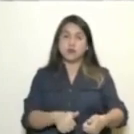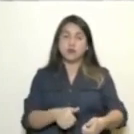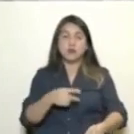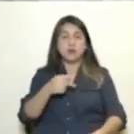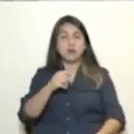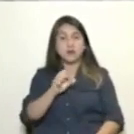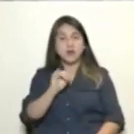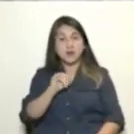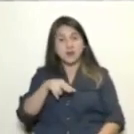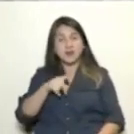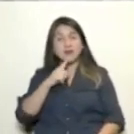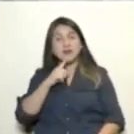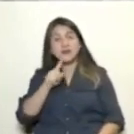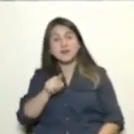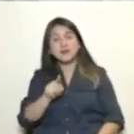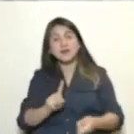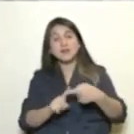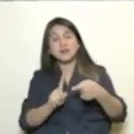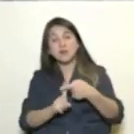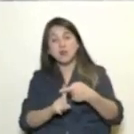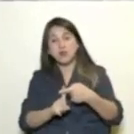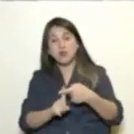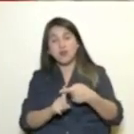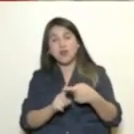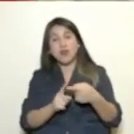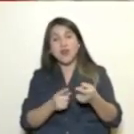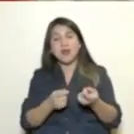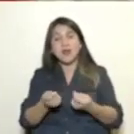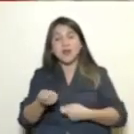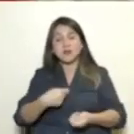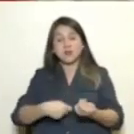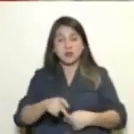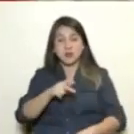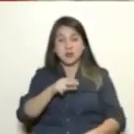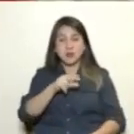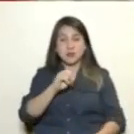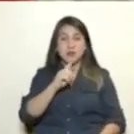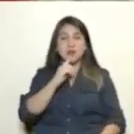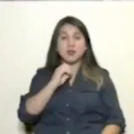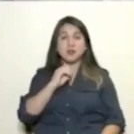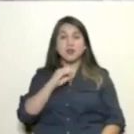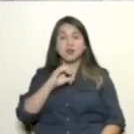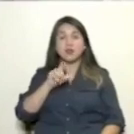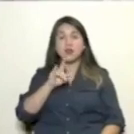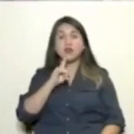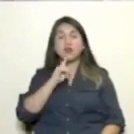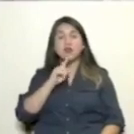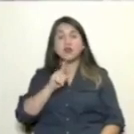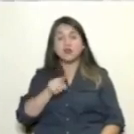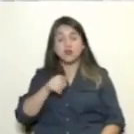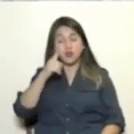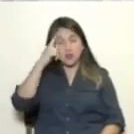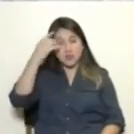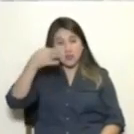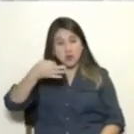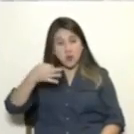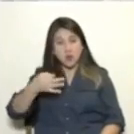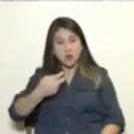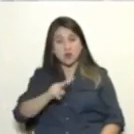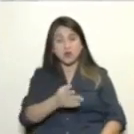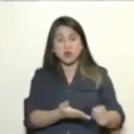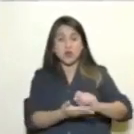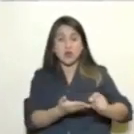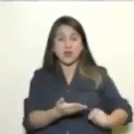Keynes participó en las negociaciones de Bretton Woods con la convicción de lo que había sido su